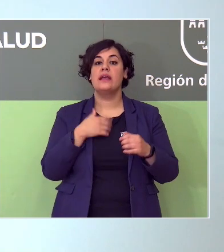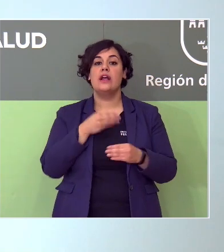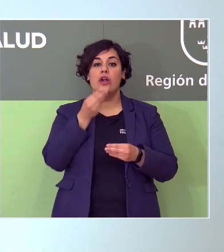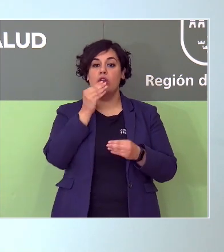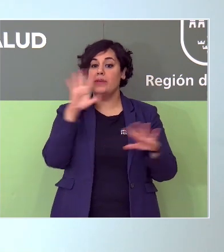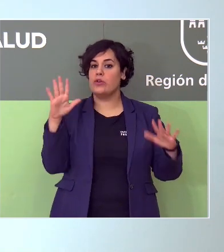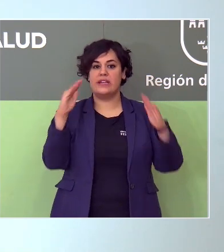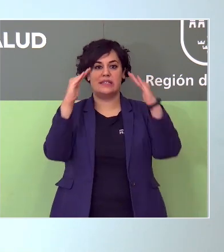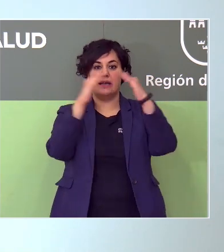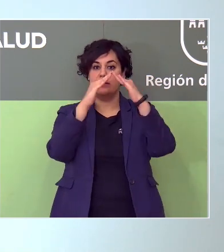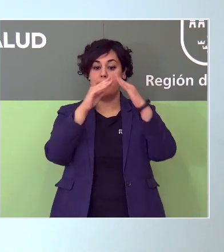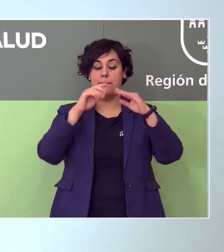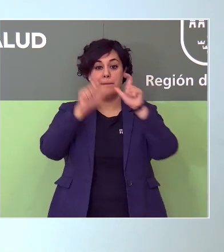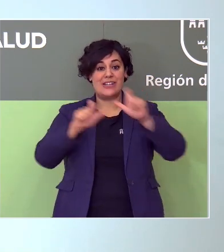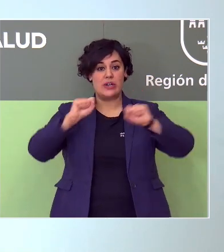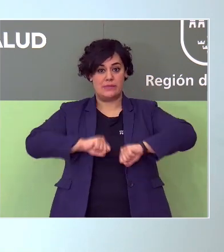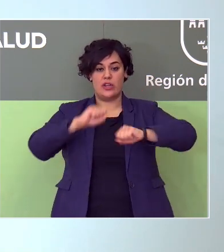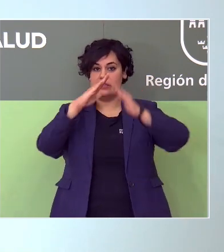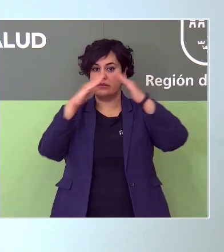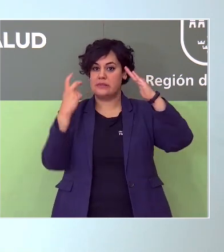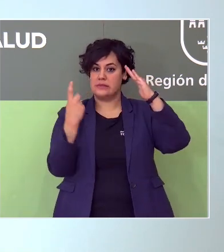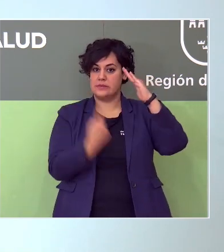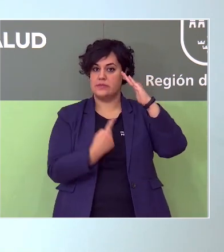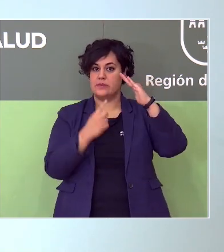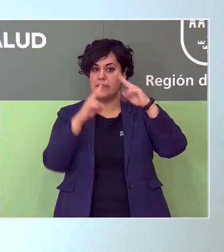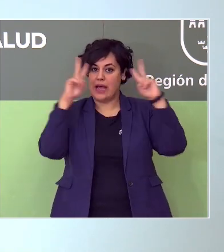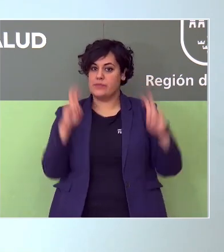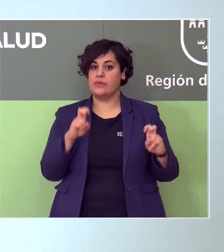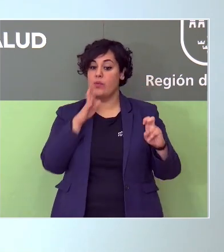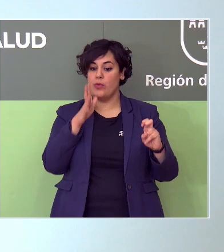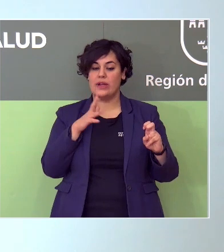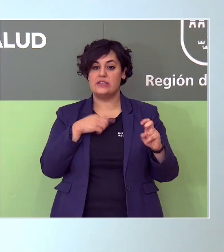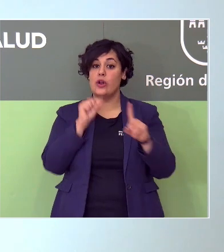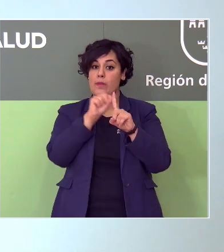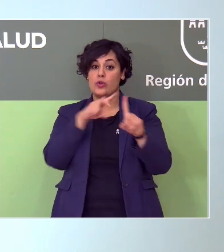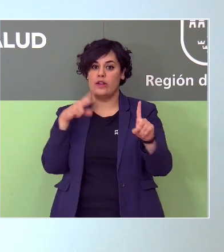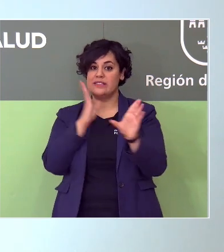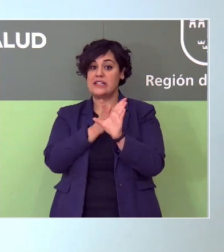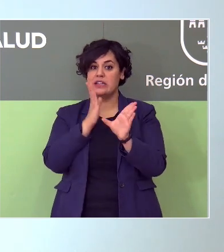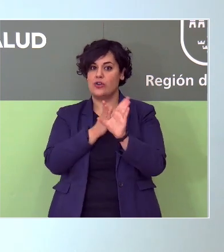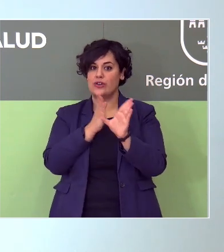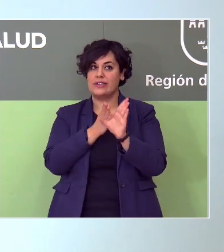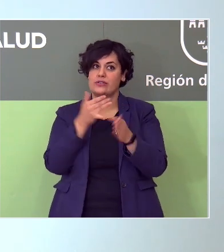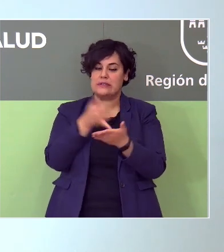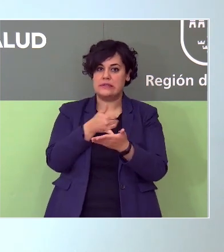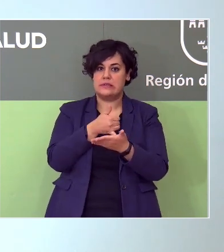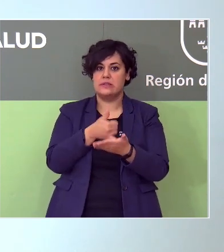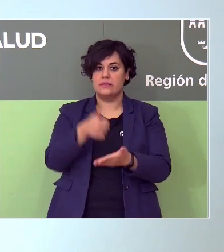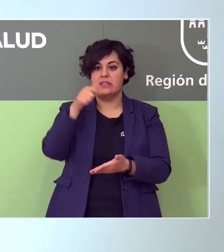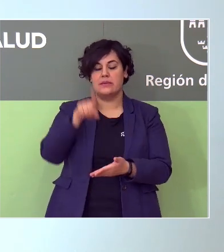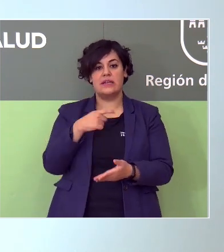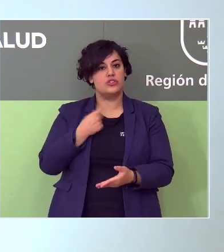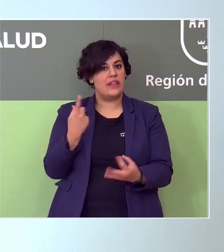personas mayores, es una posibilidad, pero también es verdad que son más vulnerables desde el punto de vista psicológico y que están más solas, y también eso hay que tenerlo en